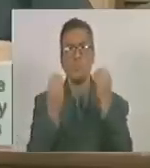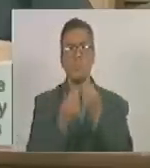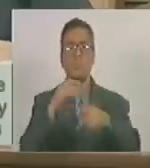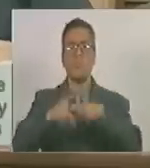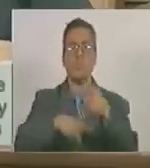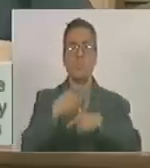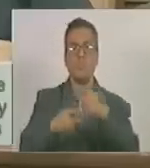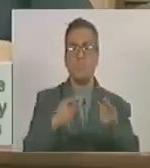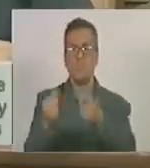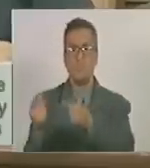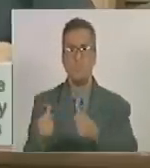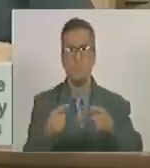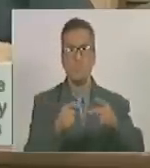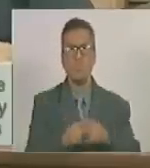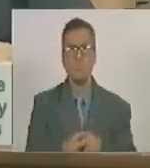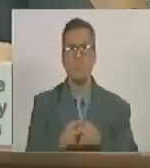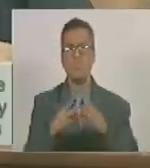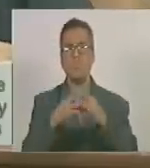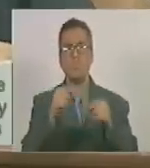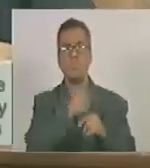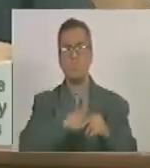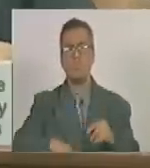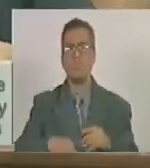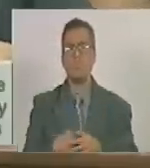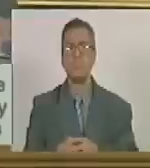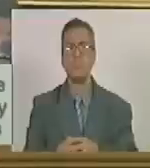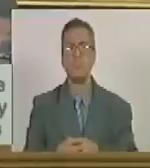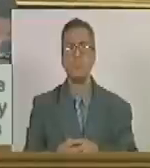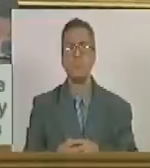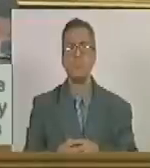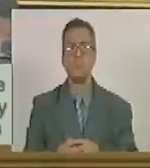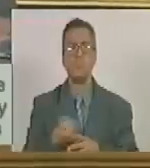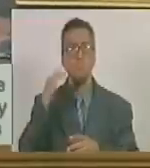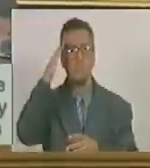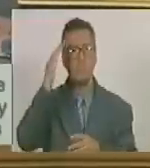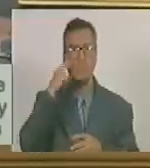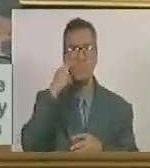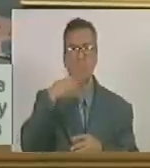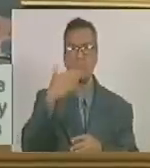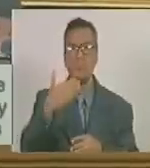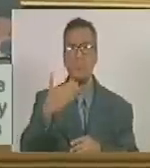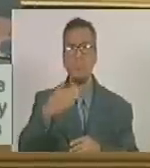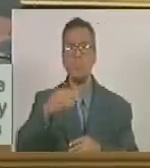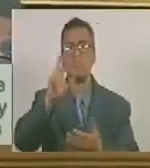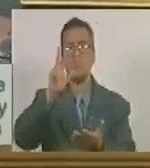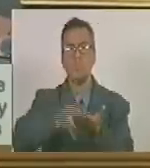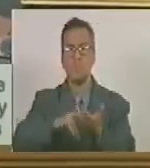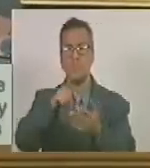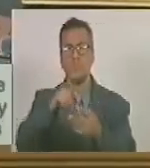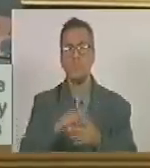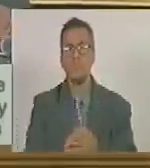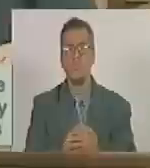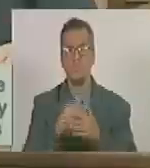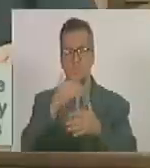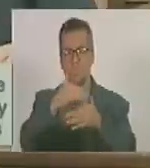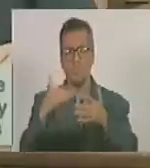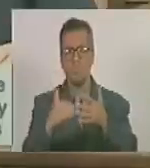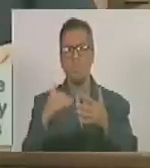Procedimientos Administrativos. Es todo, ciudadano presidente. En consideración. Aprobado.